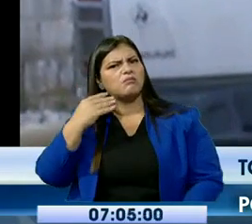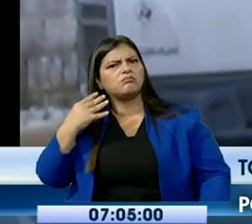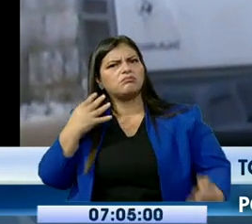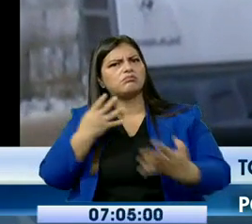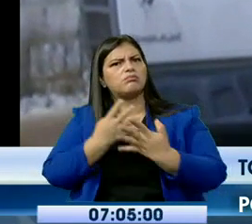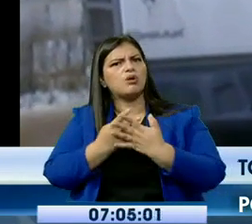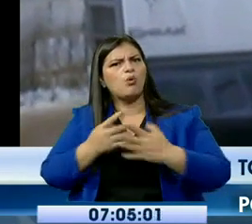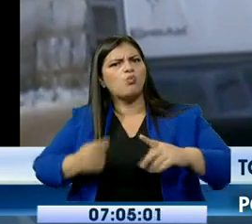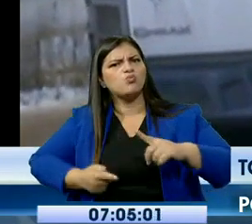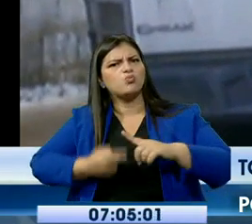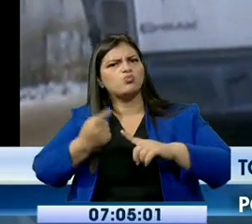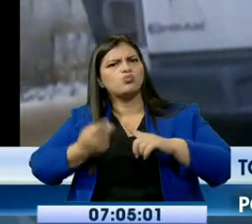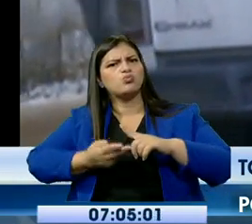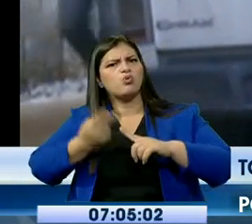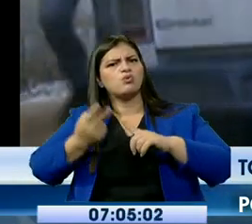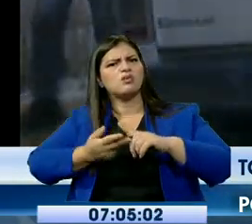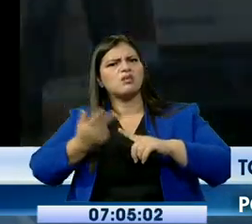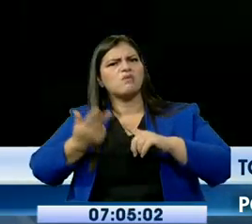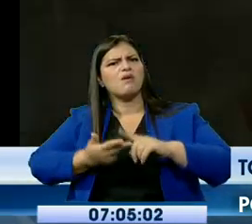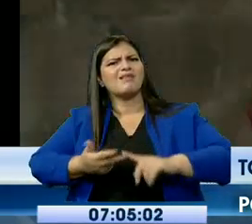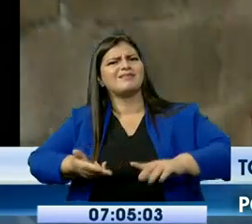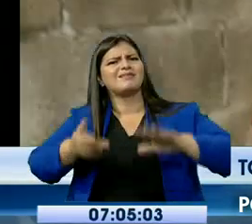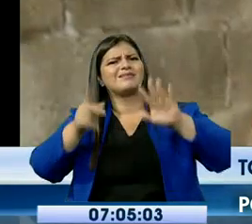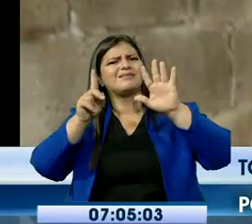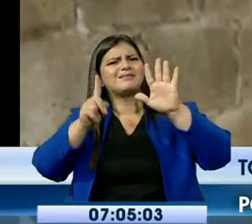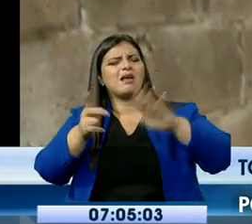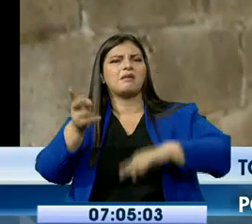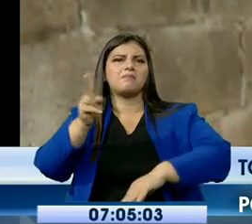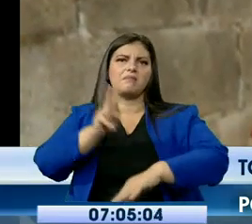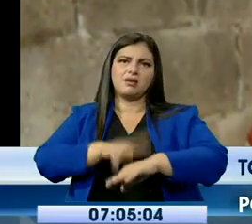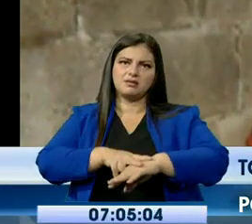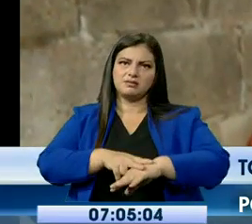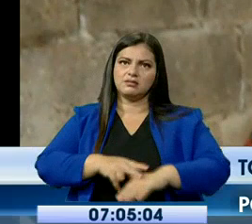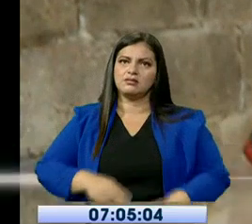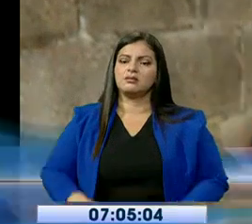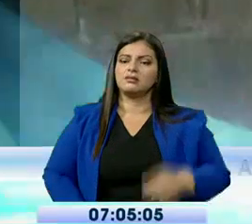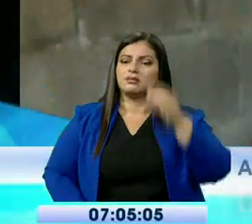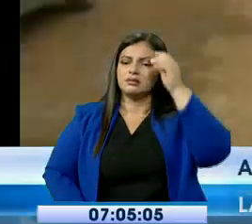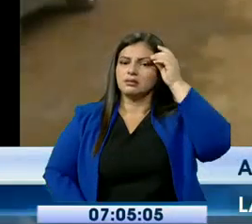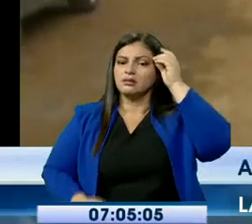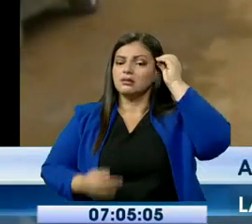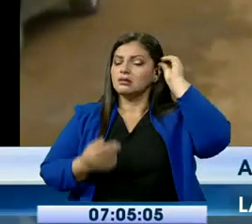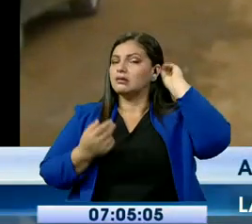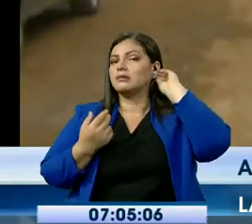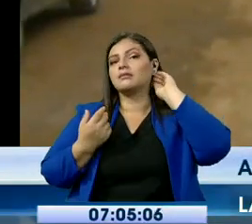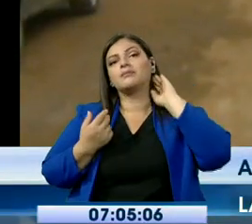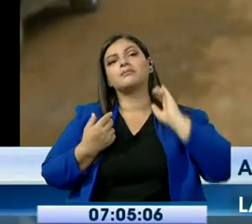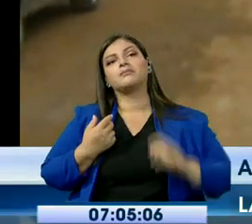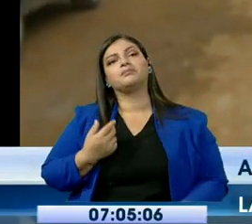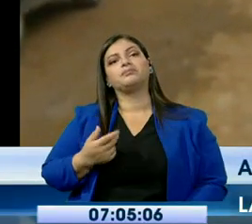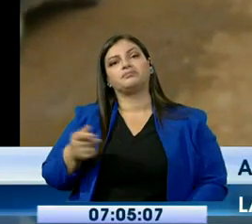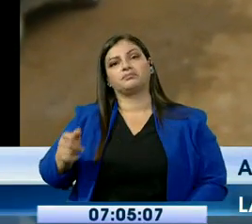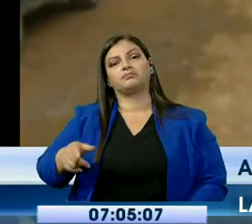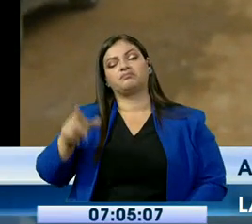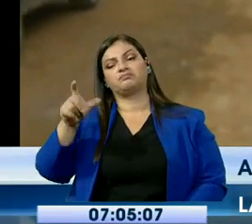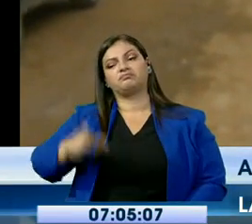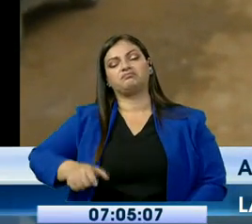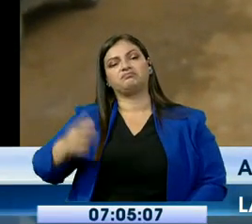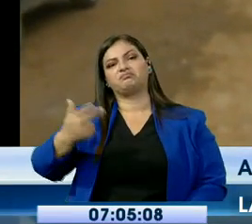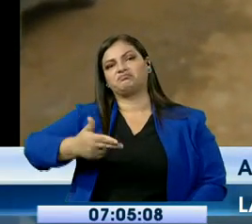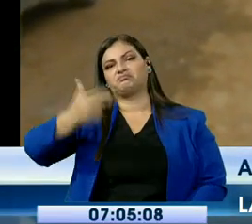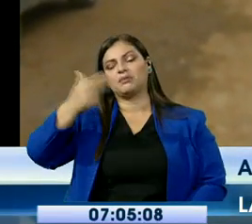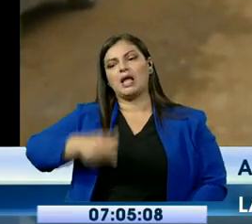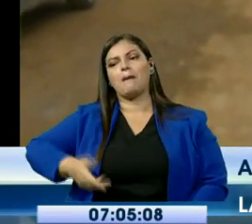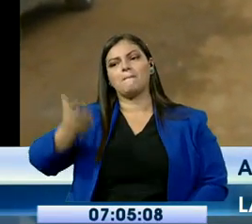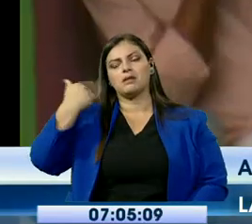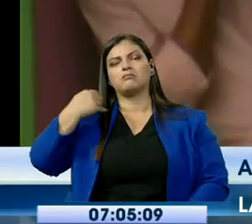de la cárcel. El fallecido tenía una detención por robo en el 2014. En ese sector de la ciudad aún estaban asombrados